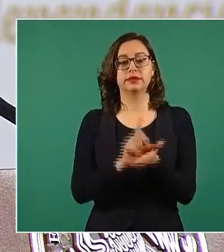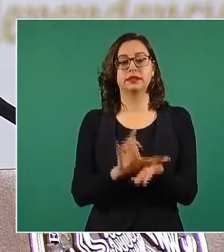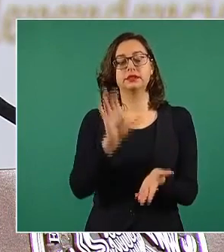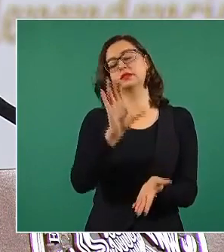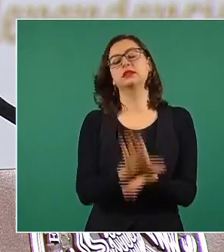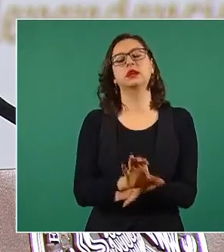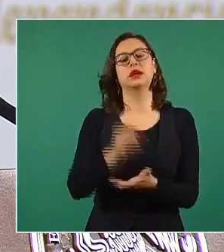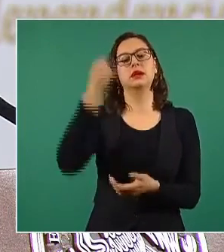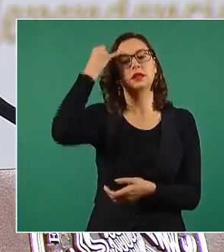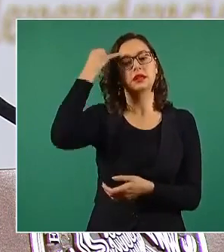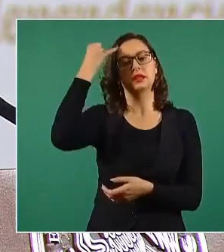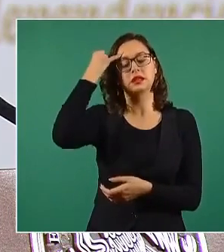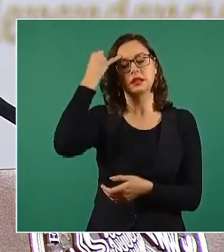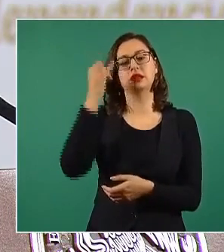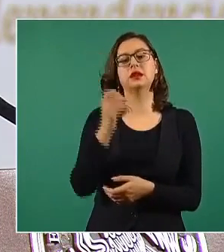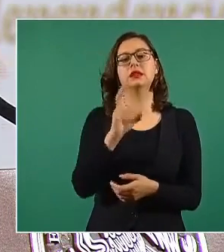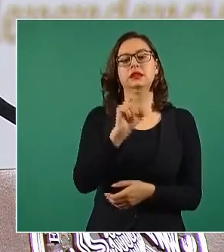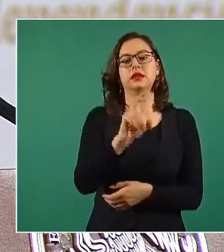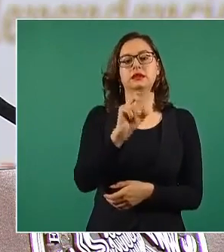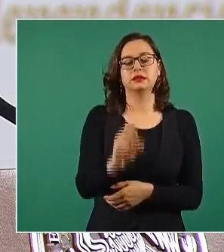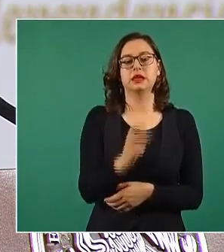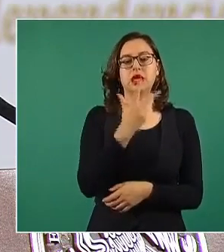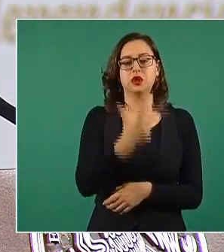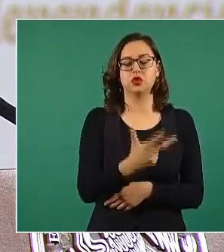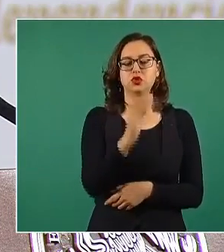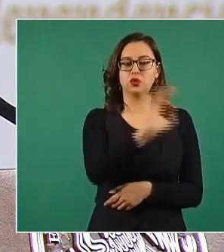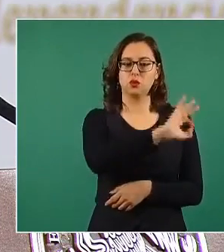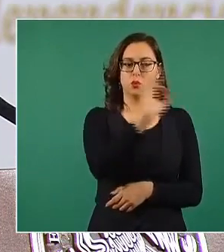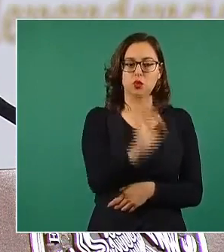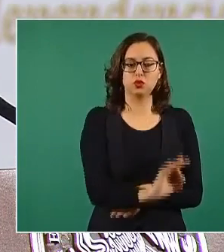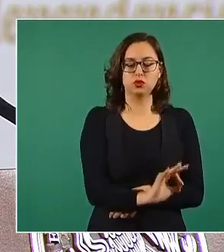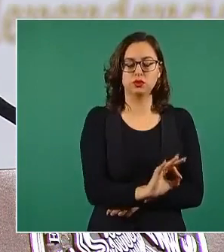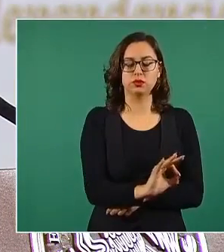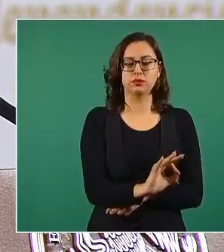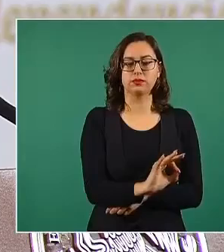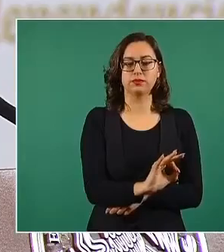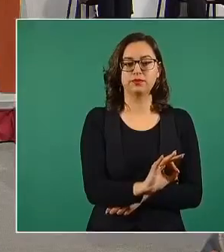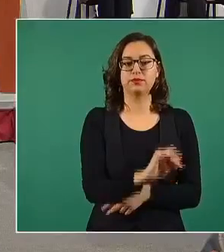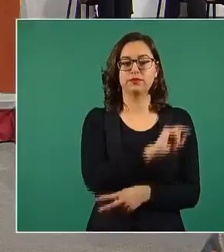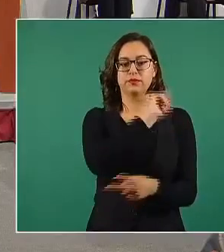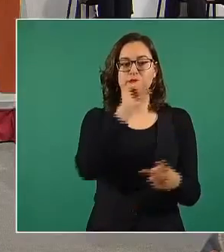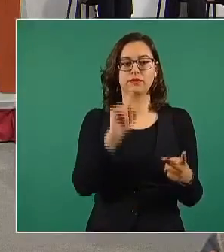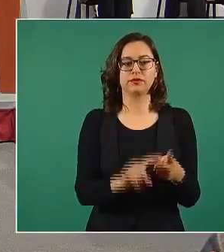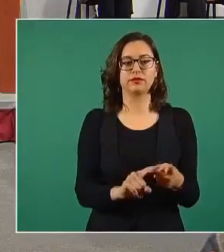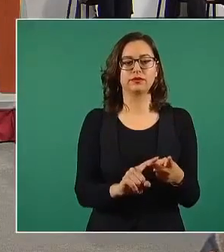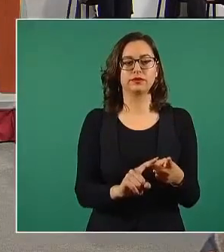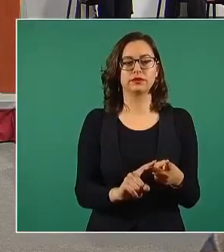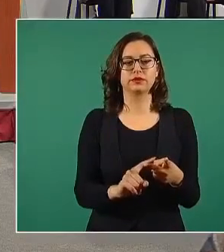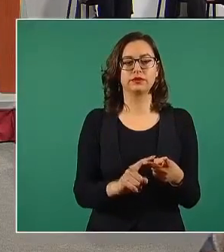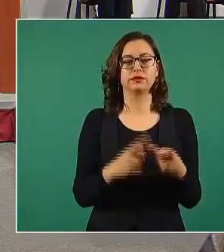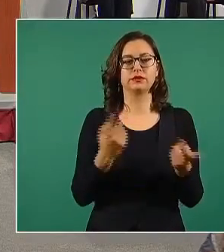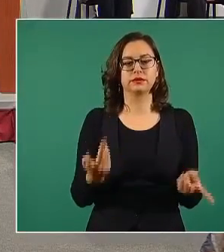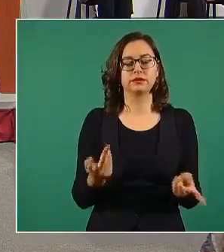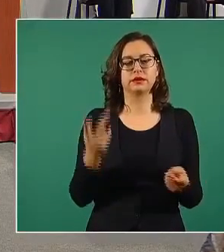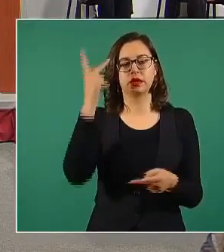el 33.8% del universo de discapacidades, la discapacidad psicosocial